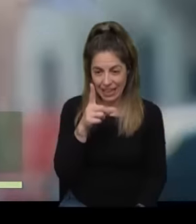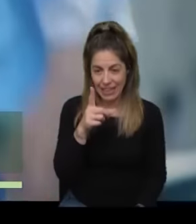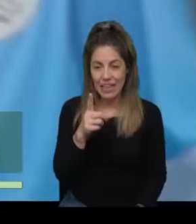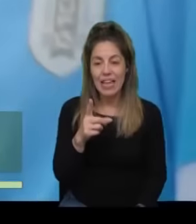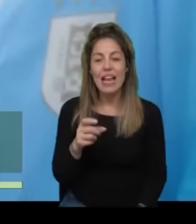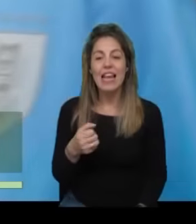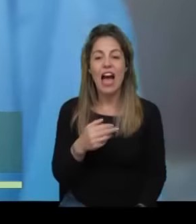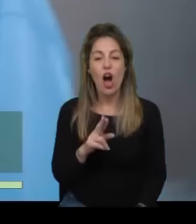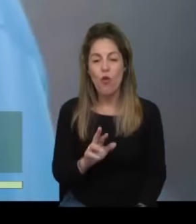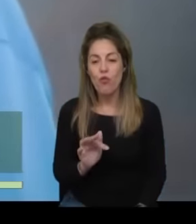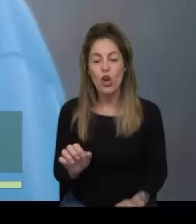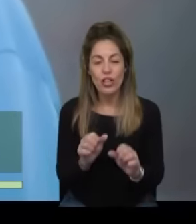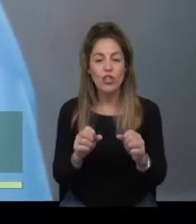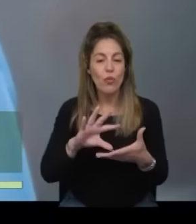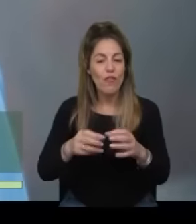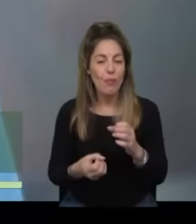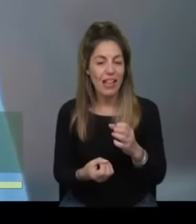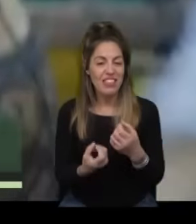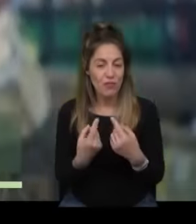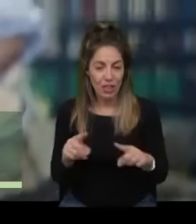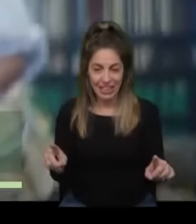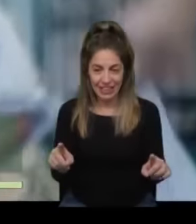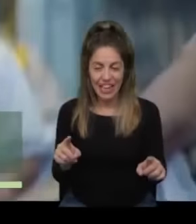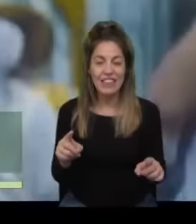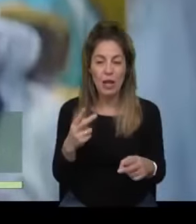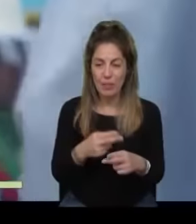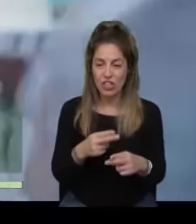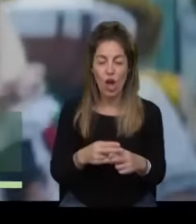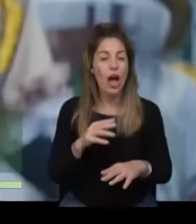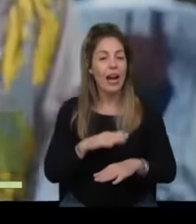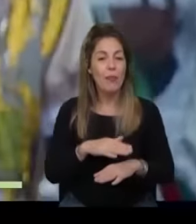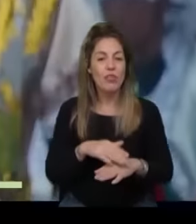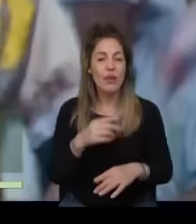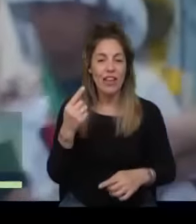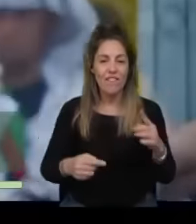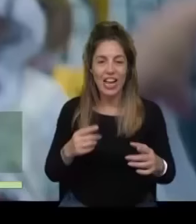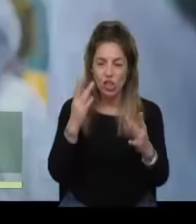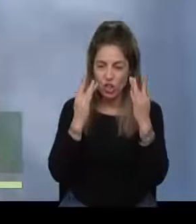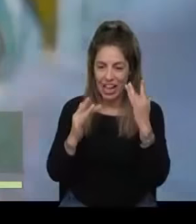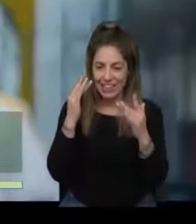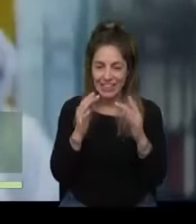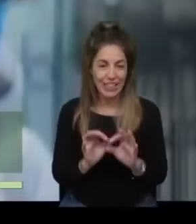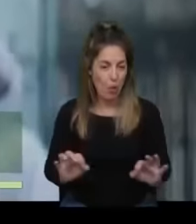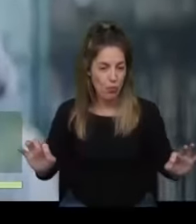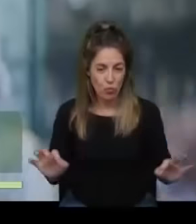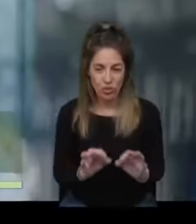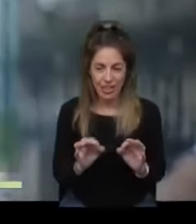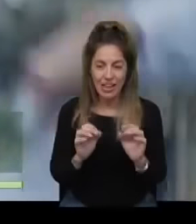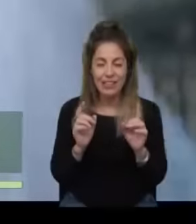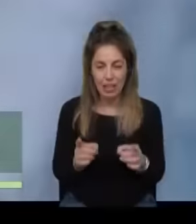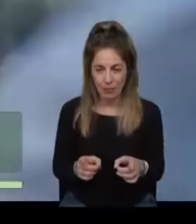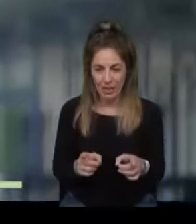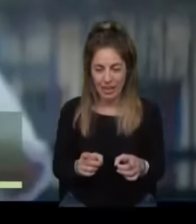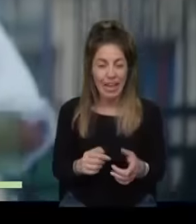la AUF fue por una forma innovadora de mencionarlos y los responsables fueron varios artistas del rubro musical y del rubro también, que